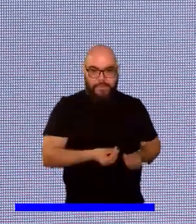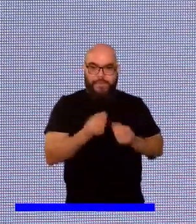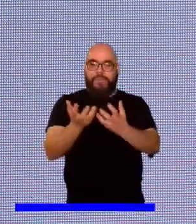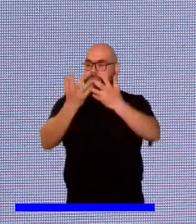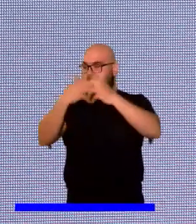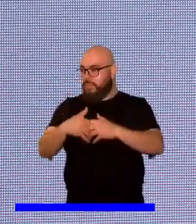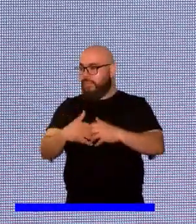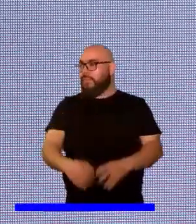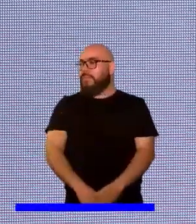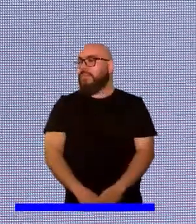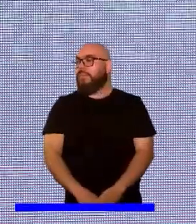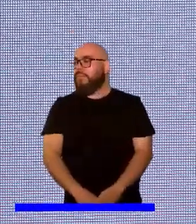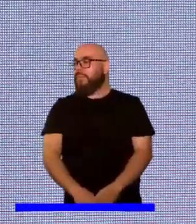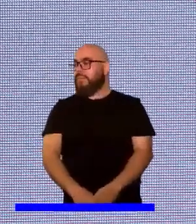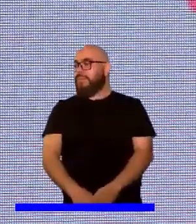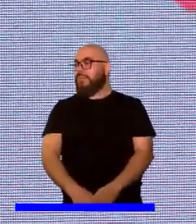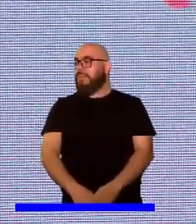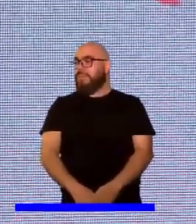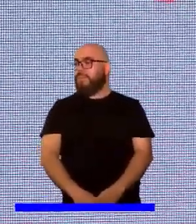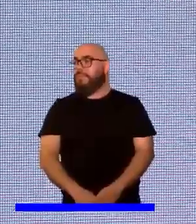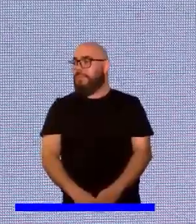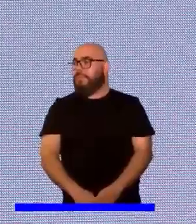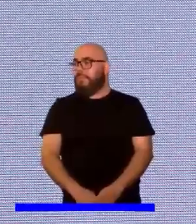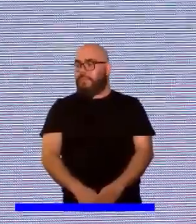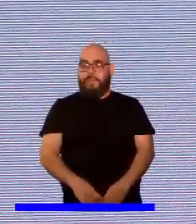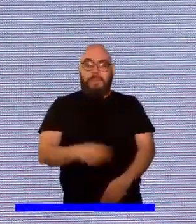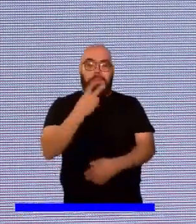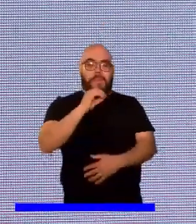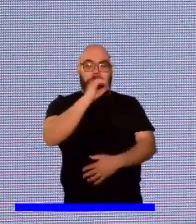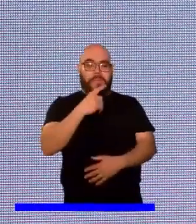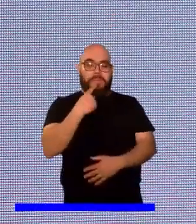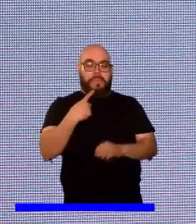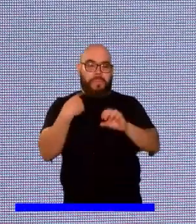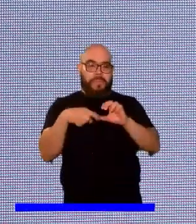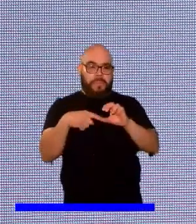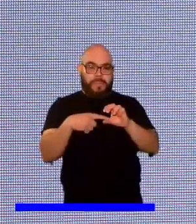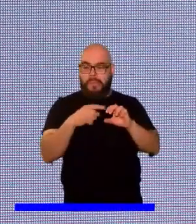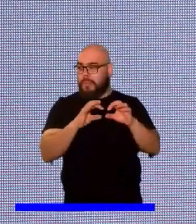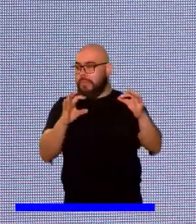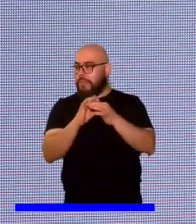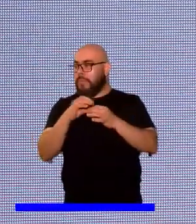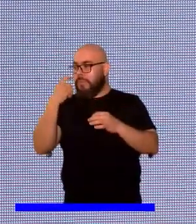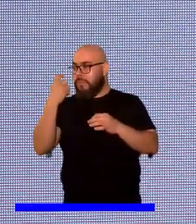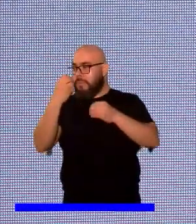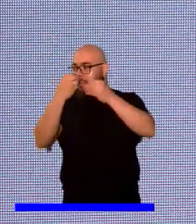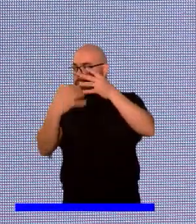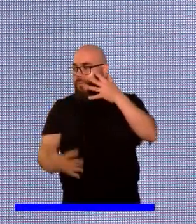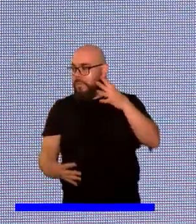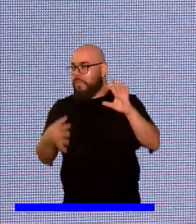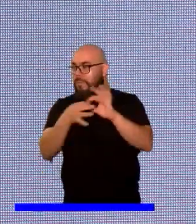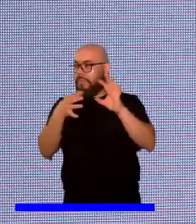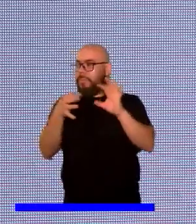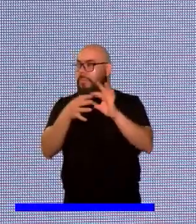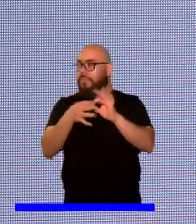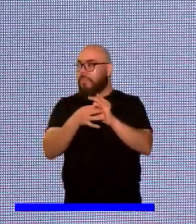compañía. Este señor empezó con su 20% a hacer un correo electrónico mezclado con búsqueda dentro de la plataforma de Google. Y